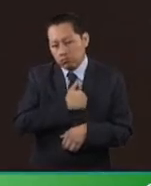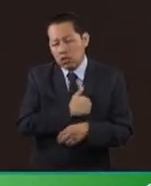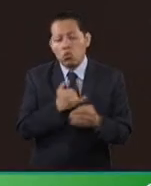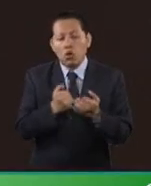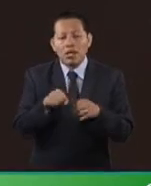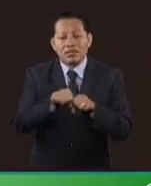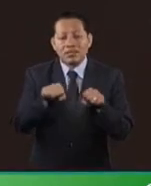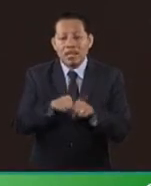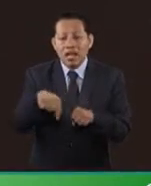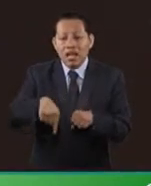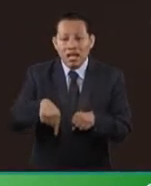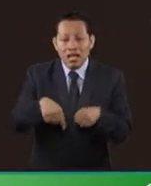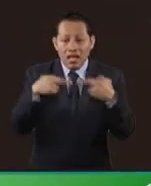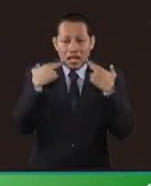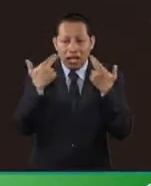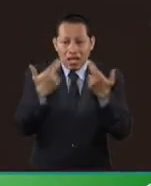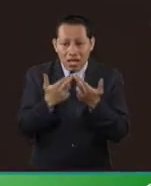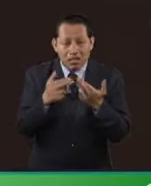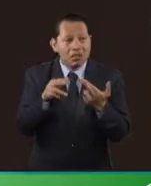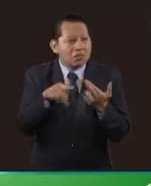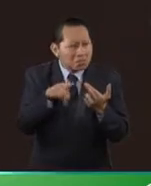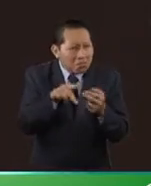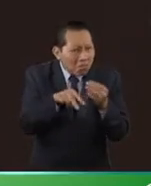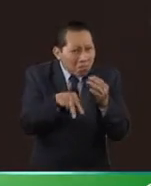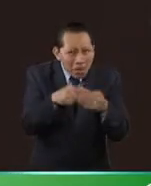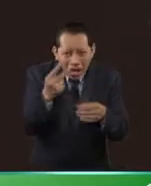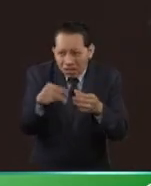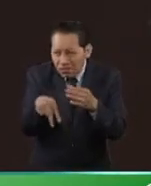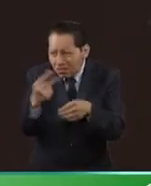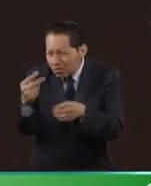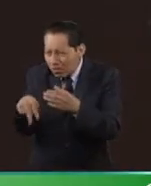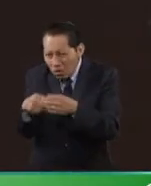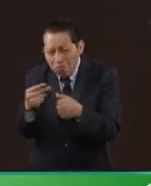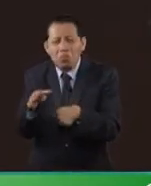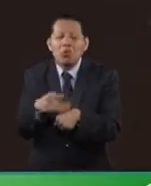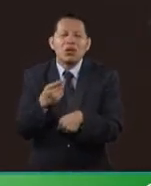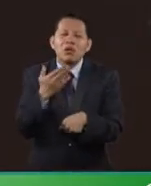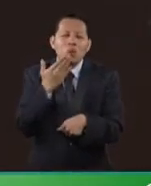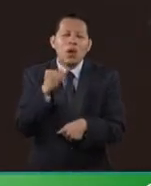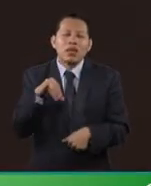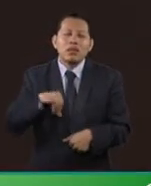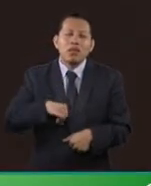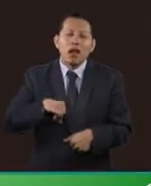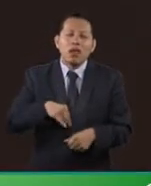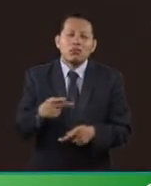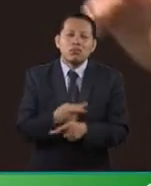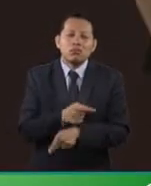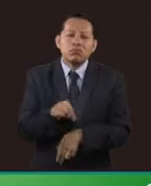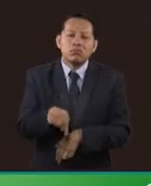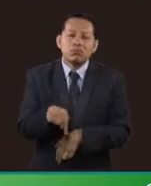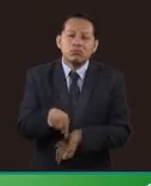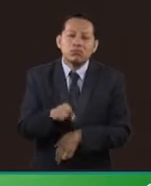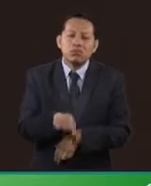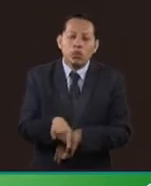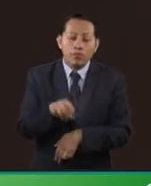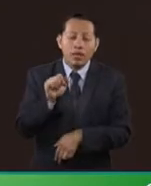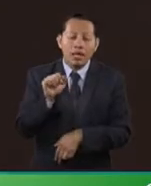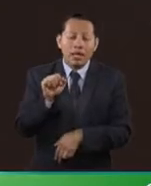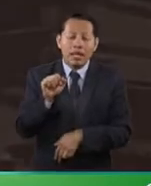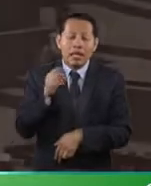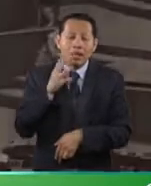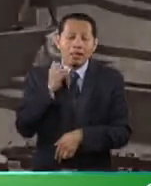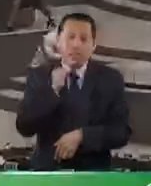sesiones vacía vacía Por el poco nulo interés que tenemos en lo que está sucediendo lo que pasó el sábado en el